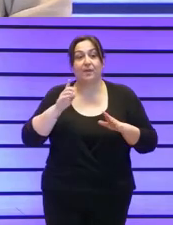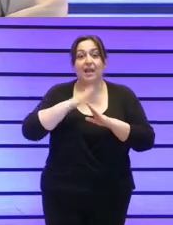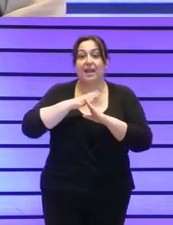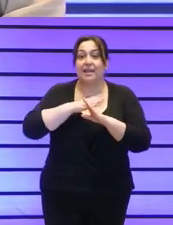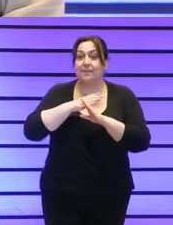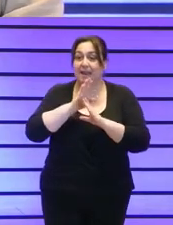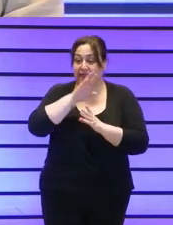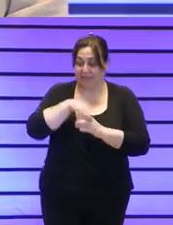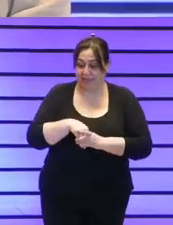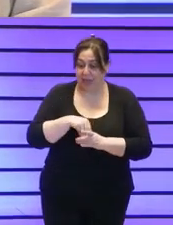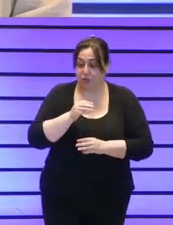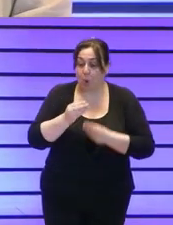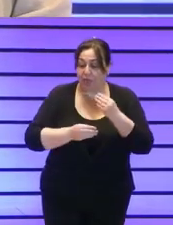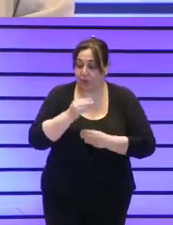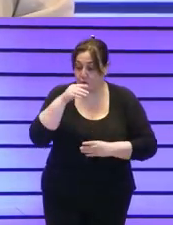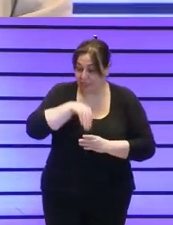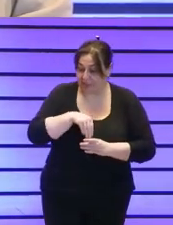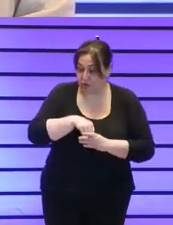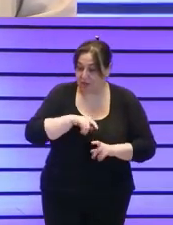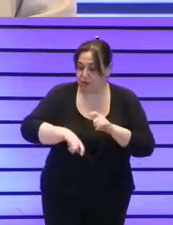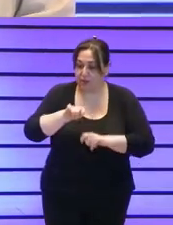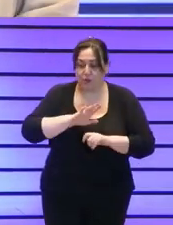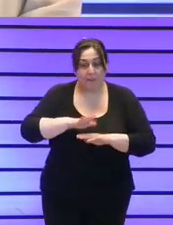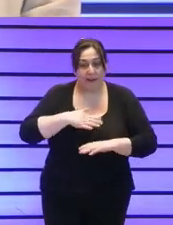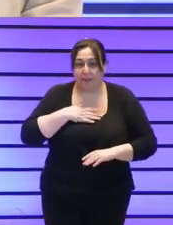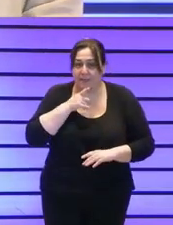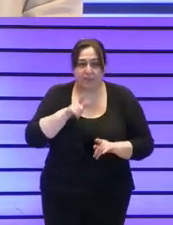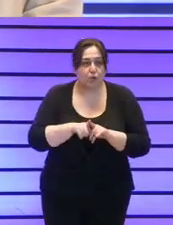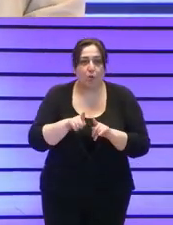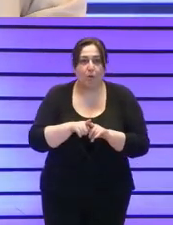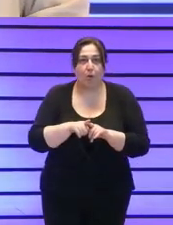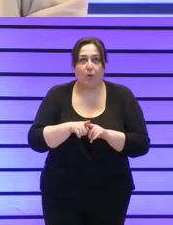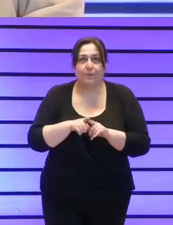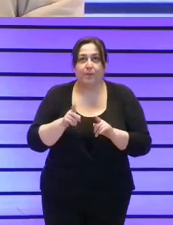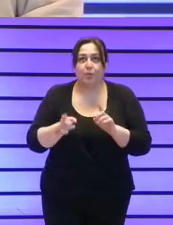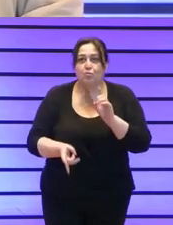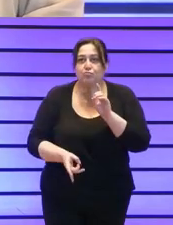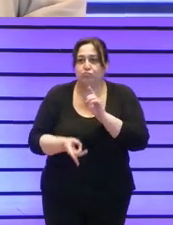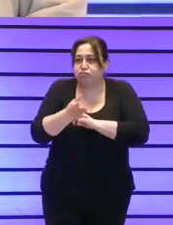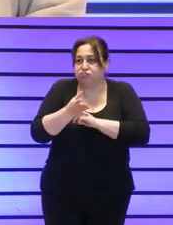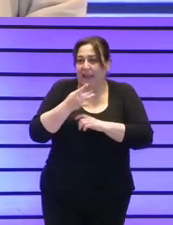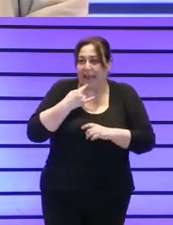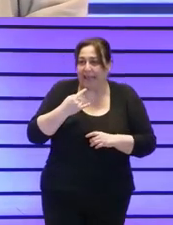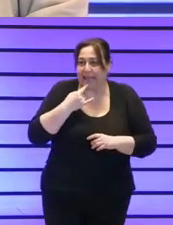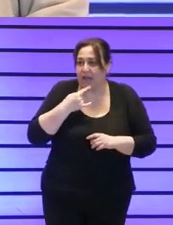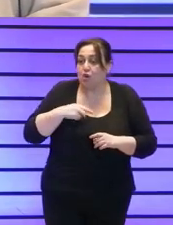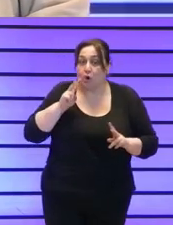motivación intrínseca, ¿no? Para mí es una fuente de energía, ¿no? Cuando os